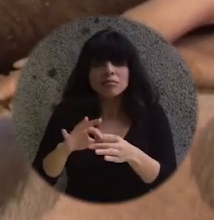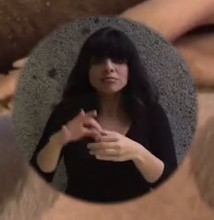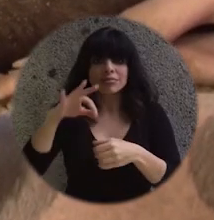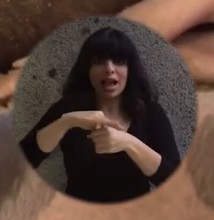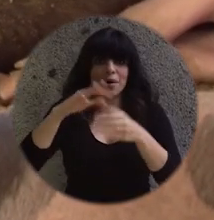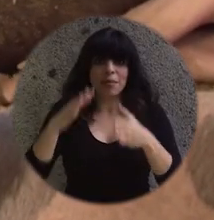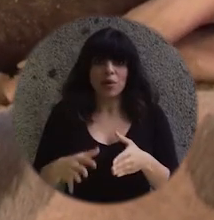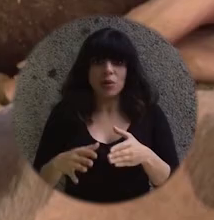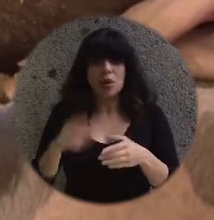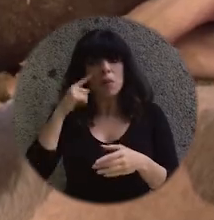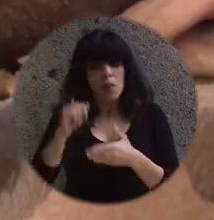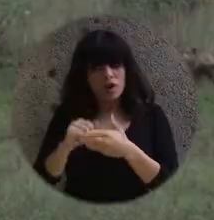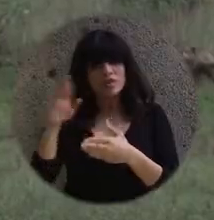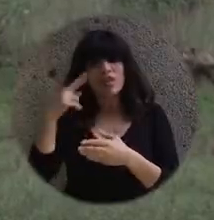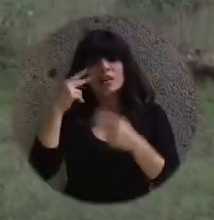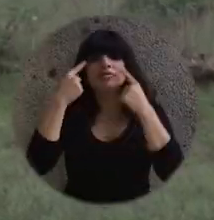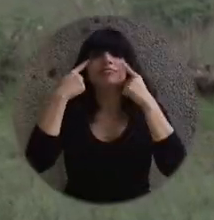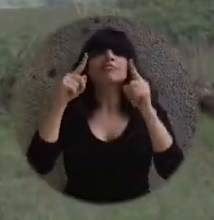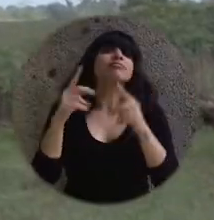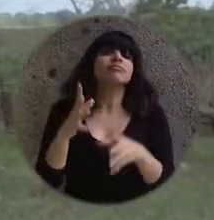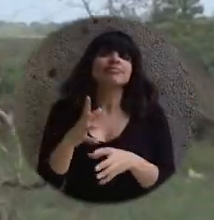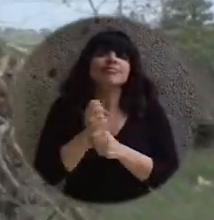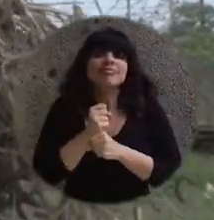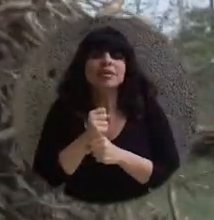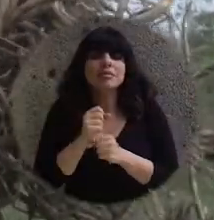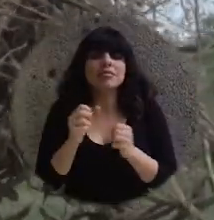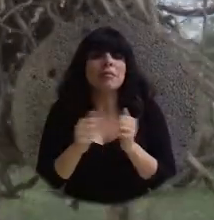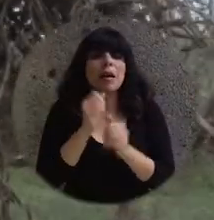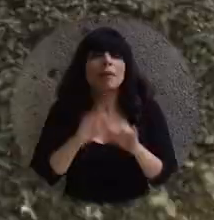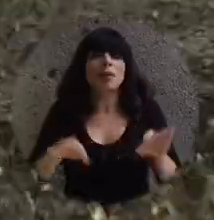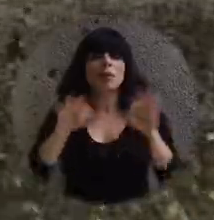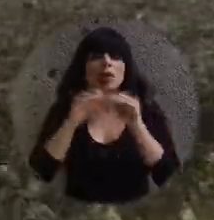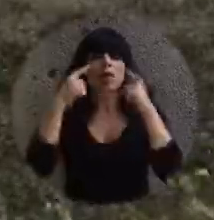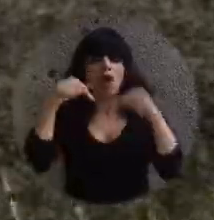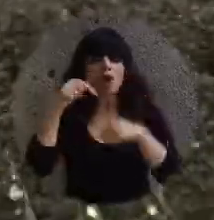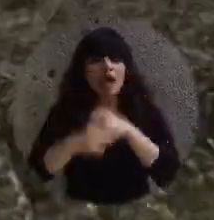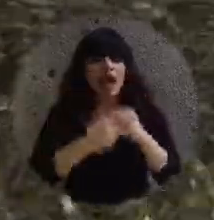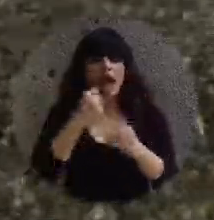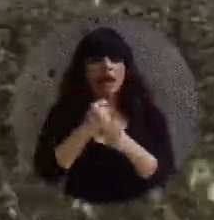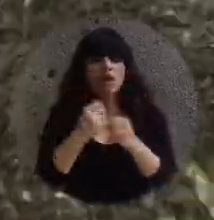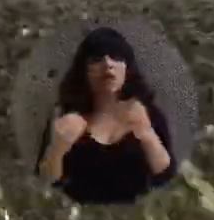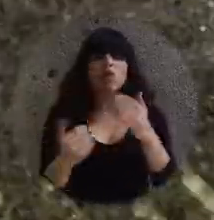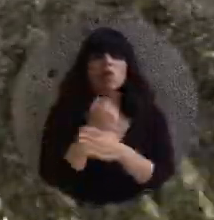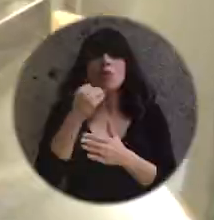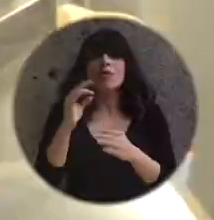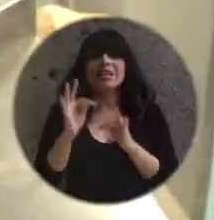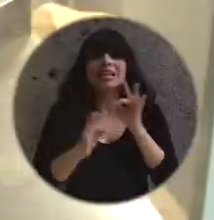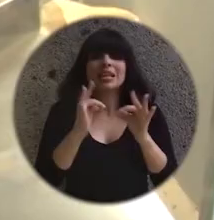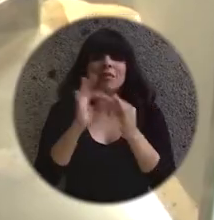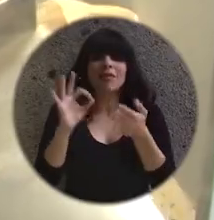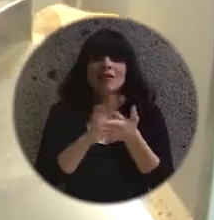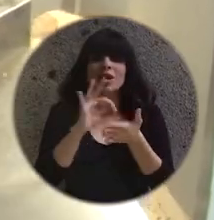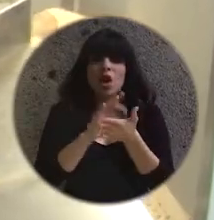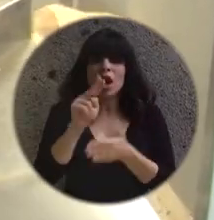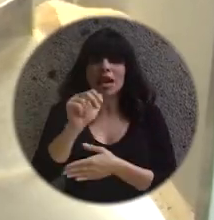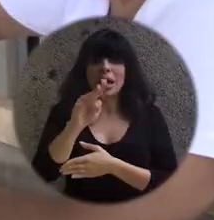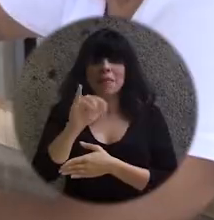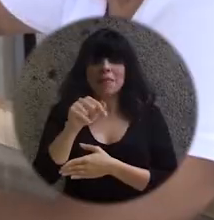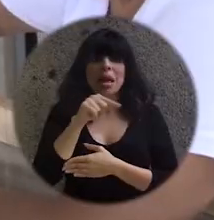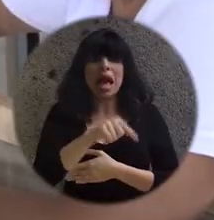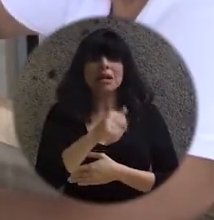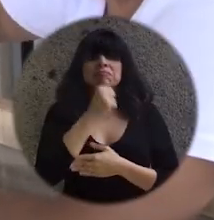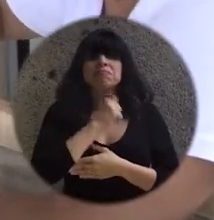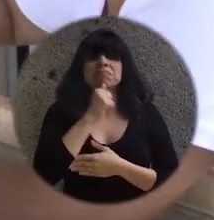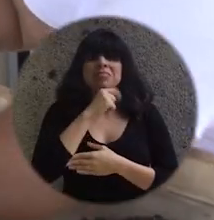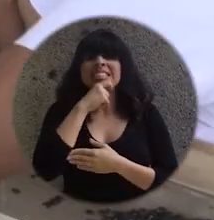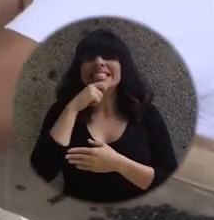A consecuencia, obtuvimos uno de los logros principales del año, la nueva variedad de frijol Nambí, que es resistente a la